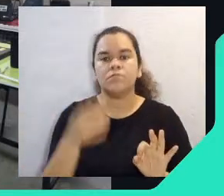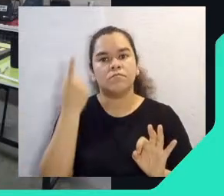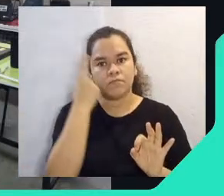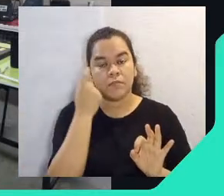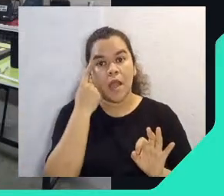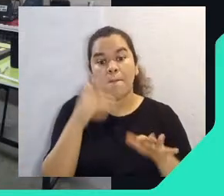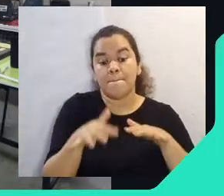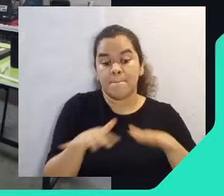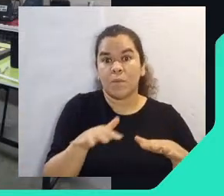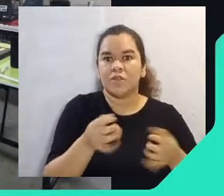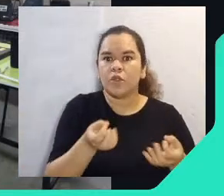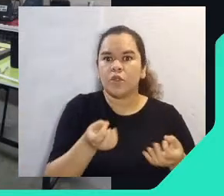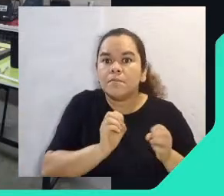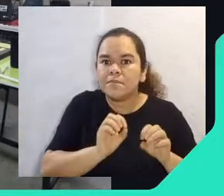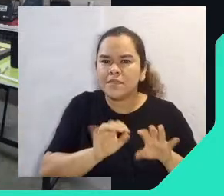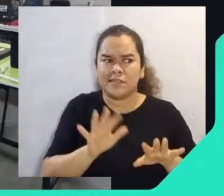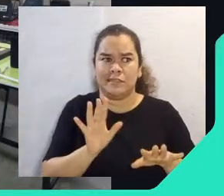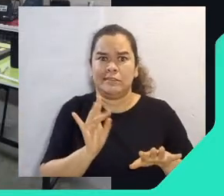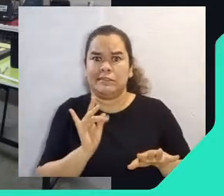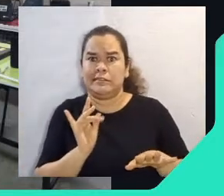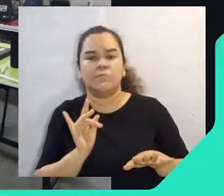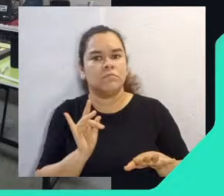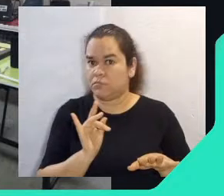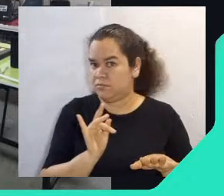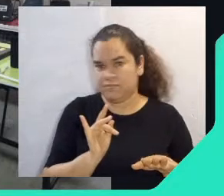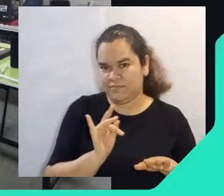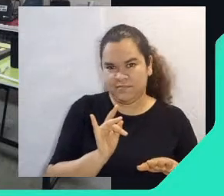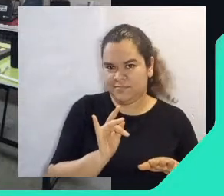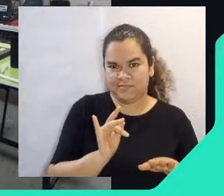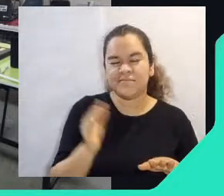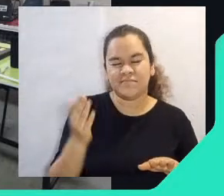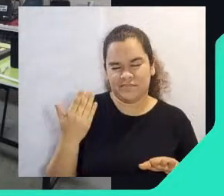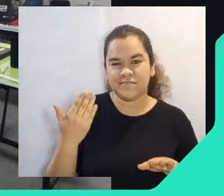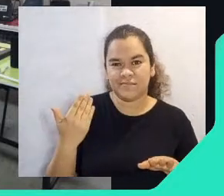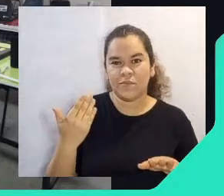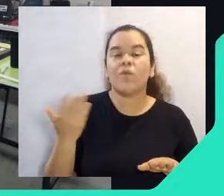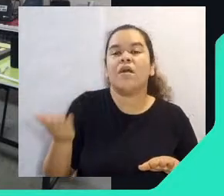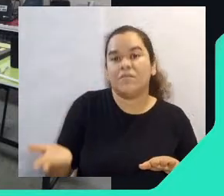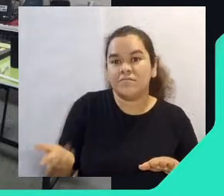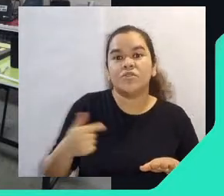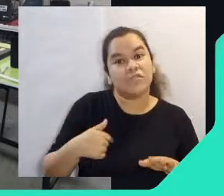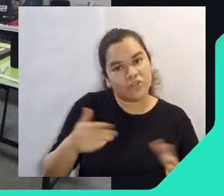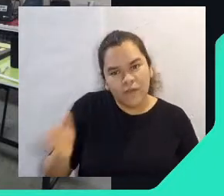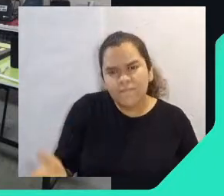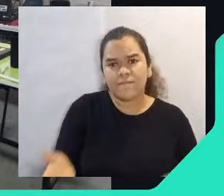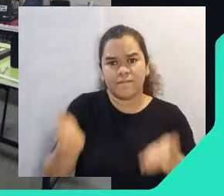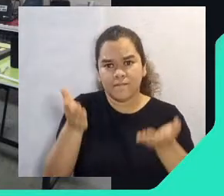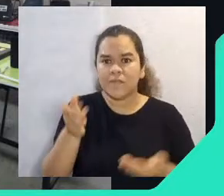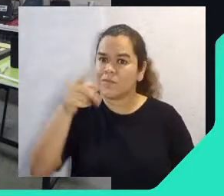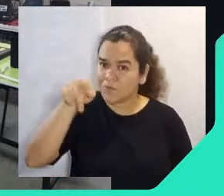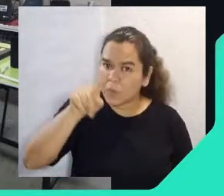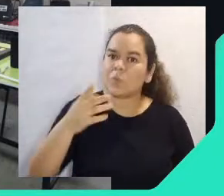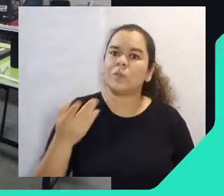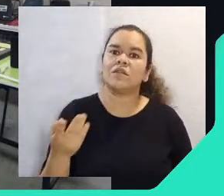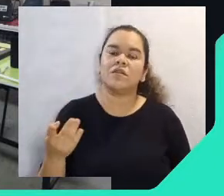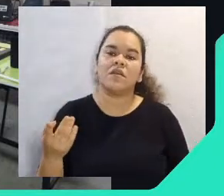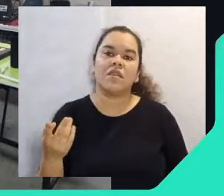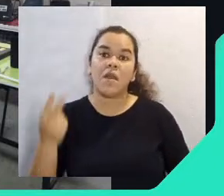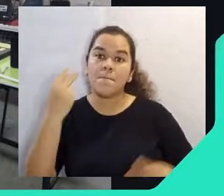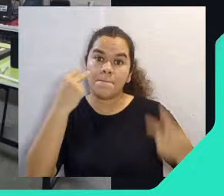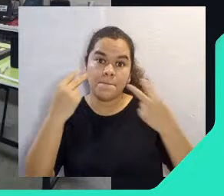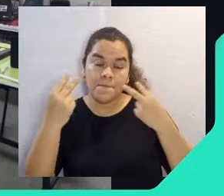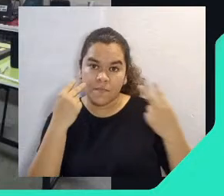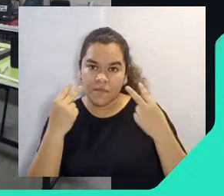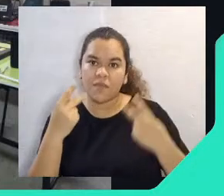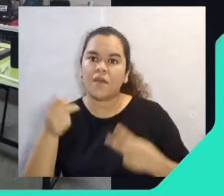principio pareciera como que es difícil, pero no, se puede lograr, así que yo les aliento, les animo a todos los chicos que estén mirando una